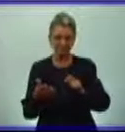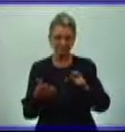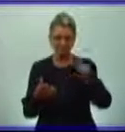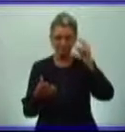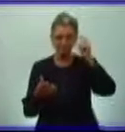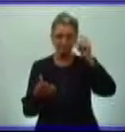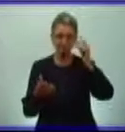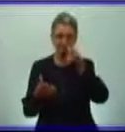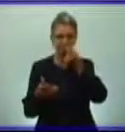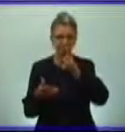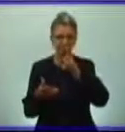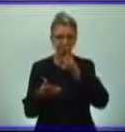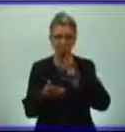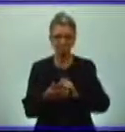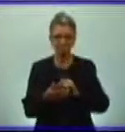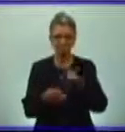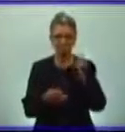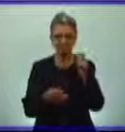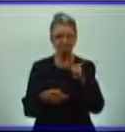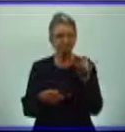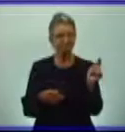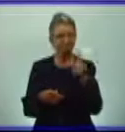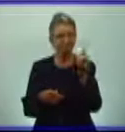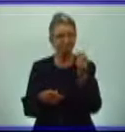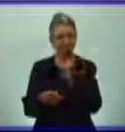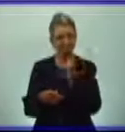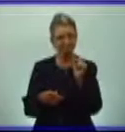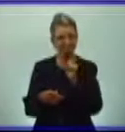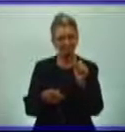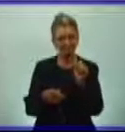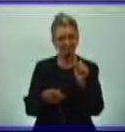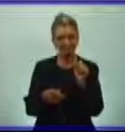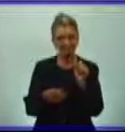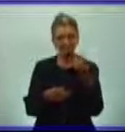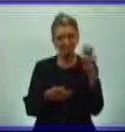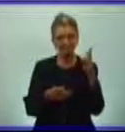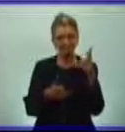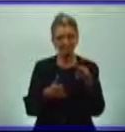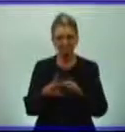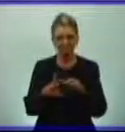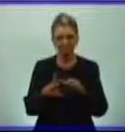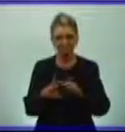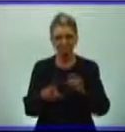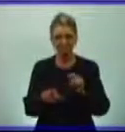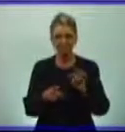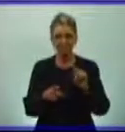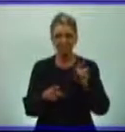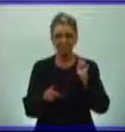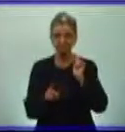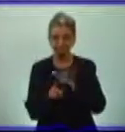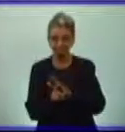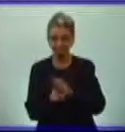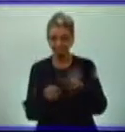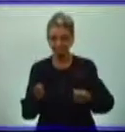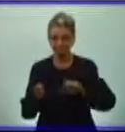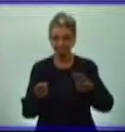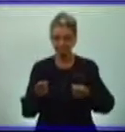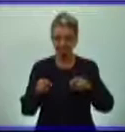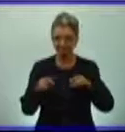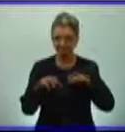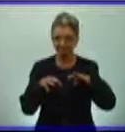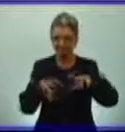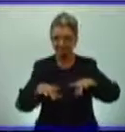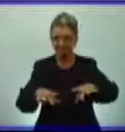Se cantó por vez primera en Bayamo. Por eso las notas de nuestro himno comienzan al combate correr